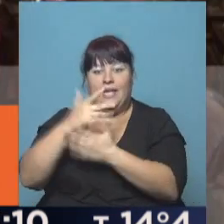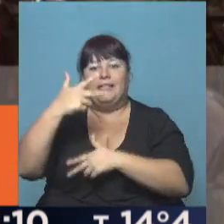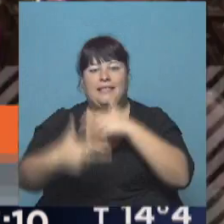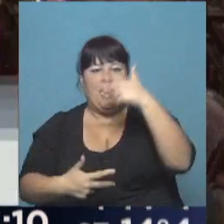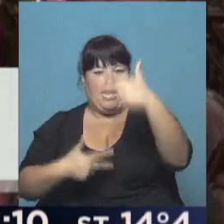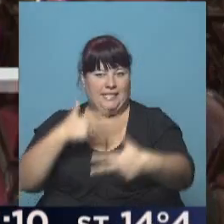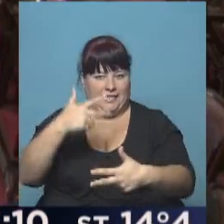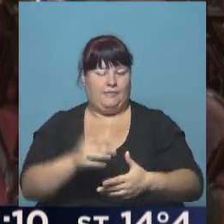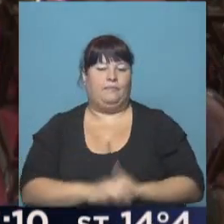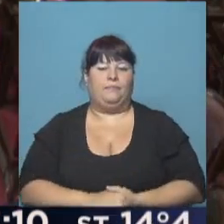celebren cada 3